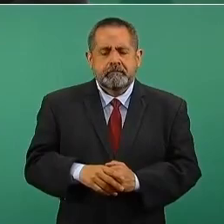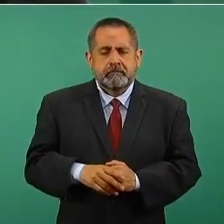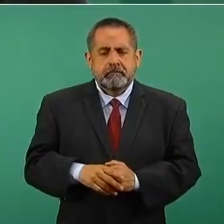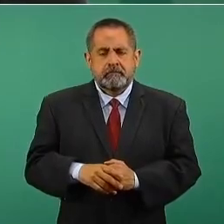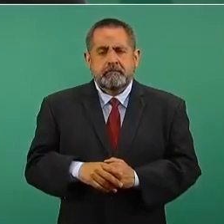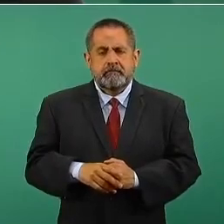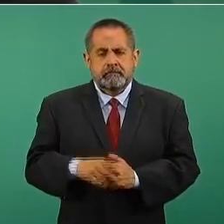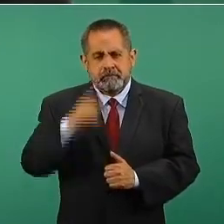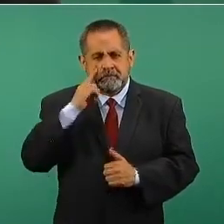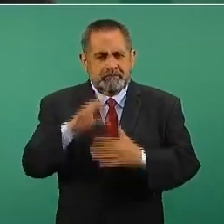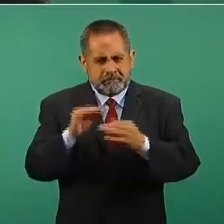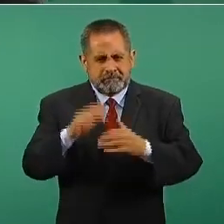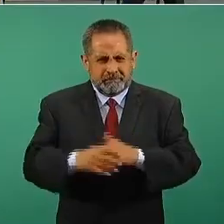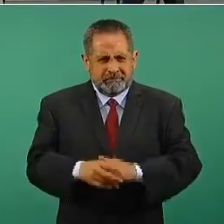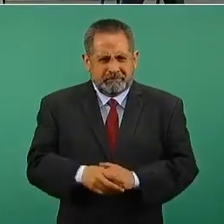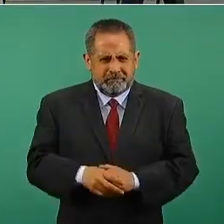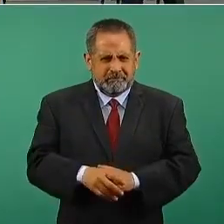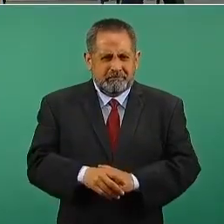A ver,